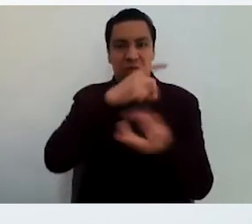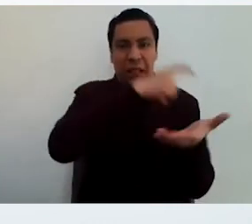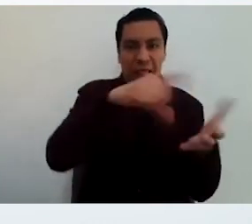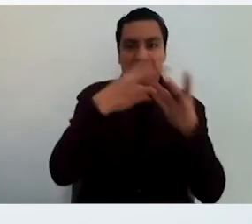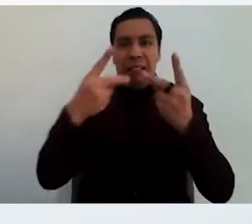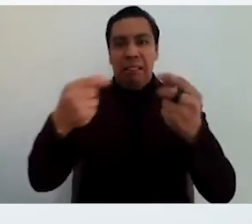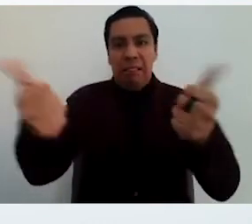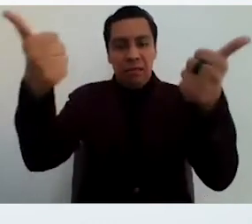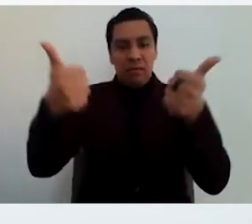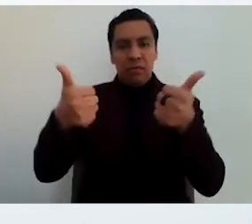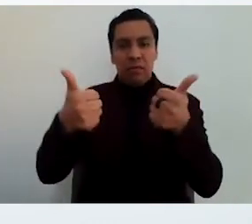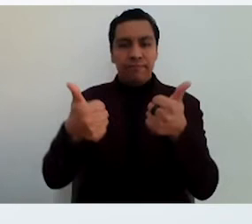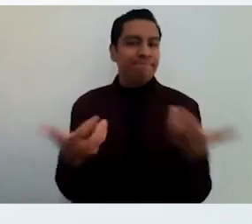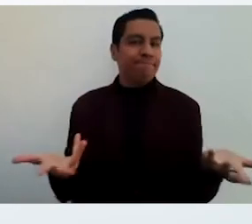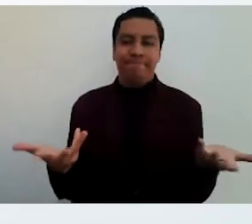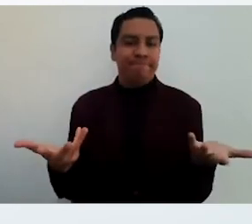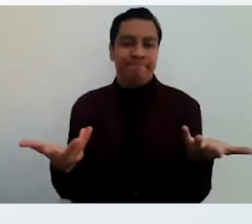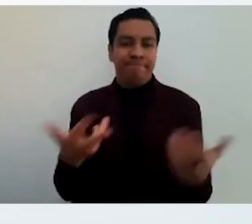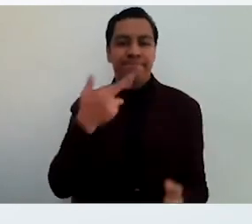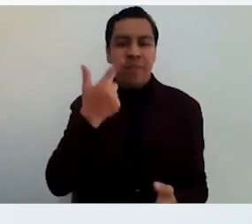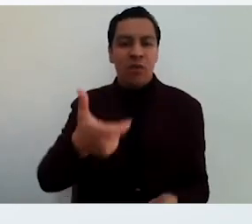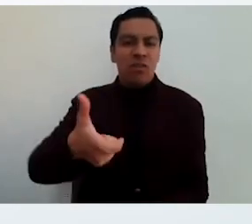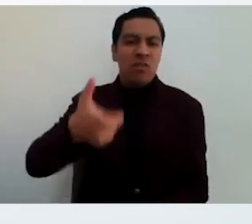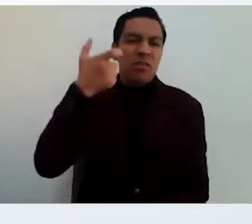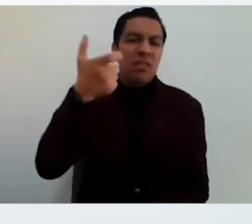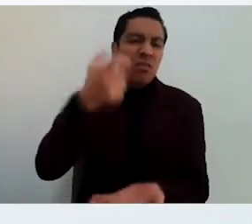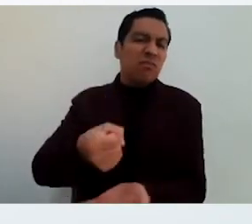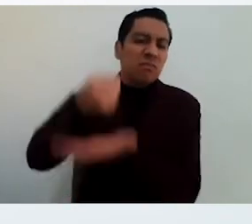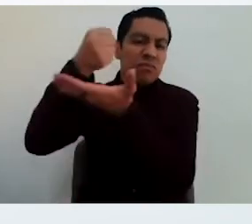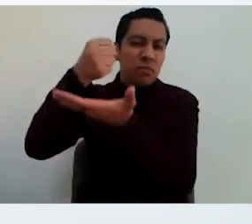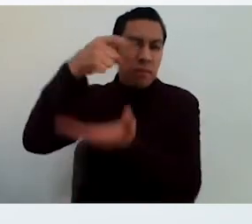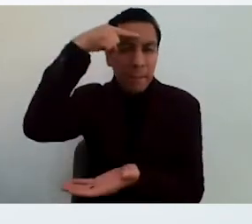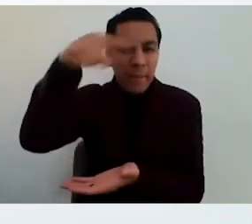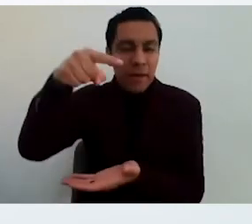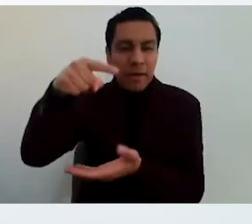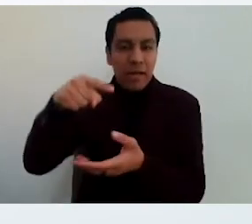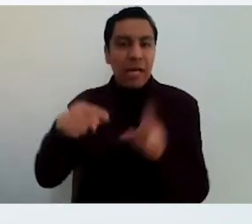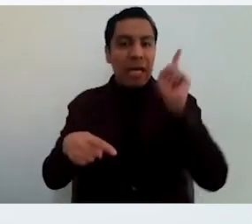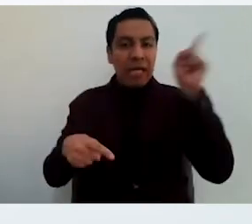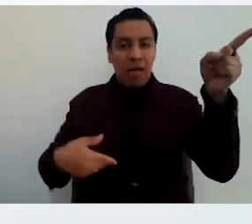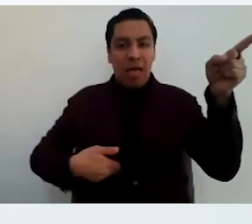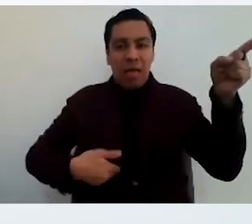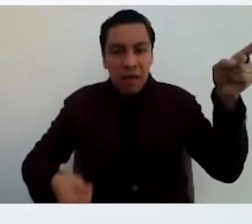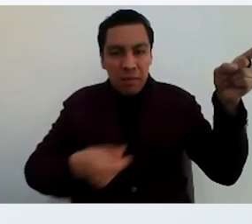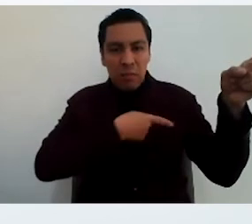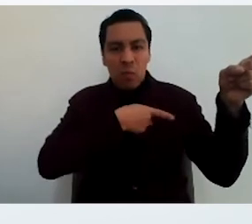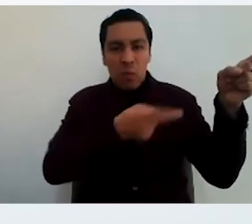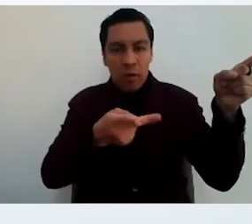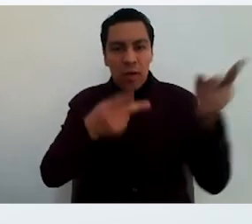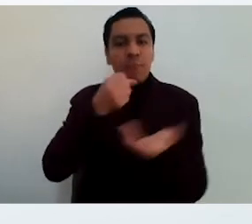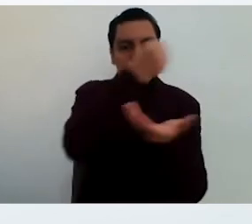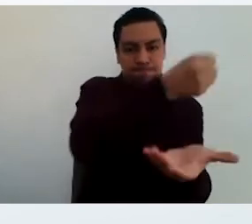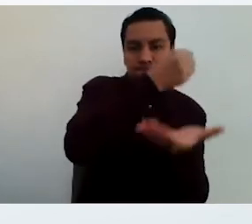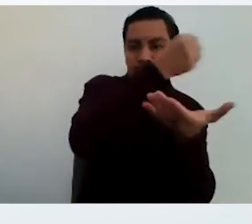en acercar alimentos básicos a las personas que no tenían dinero y que si no salían de su casa, pues